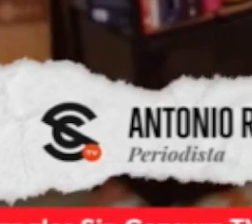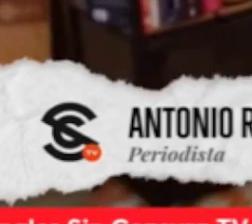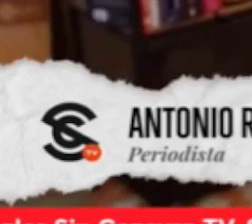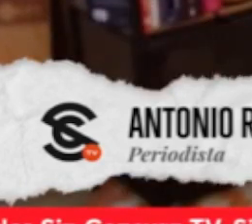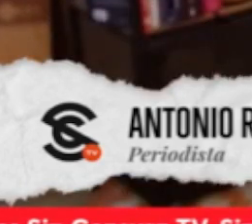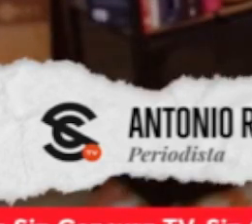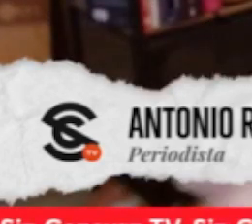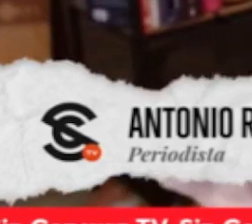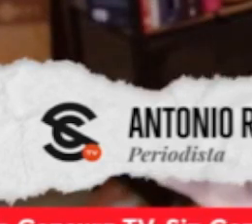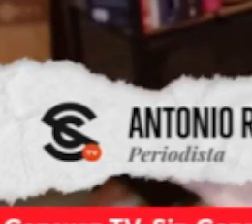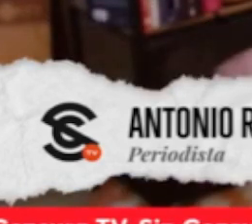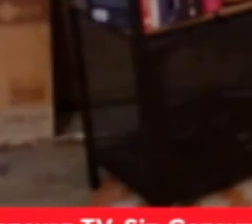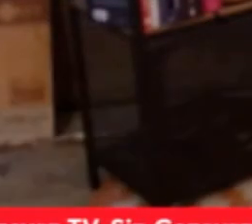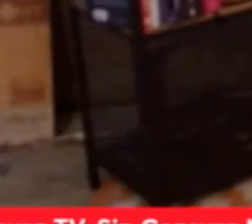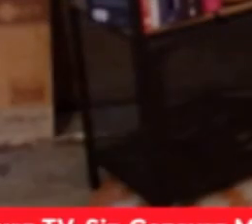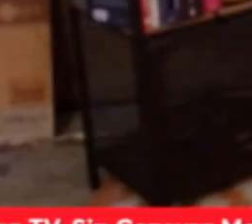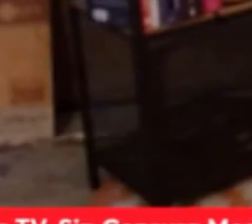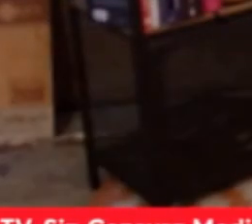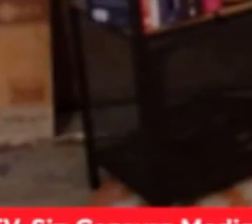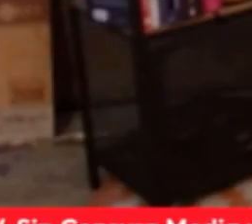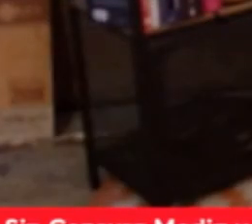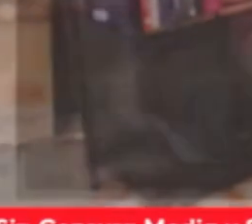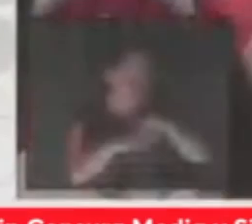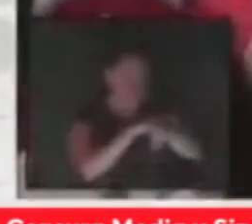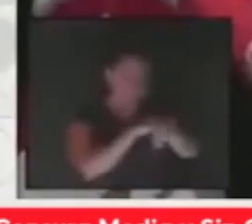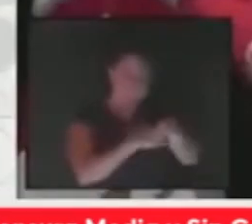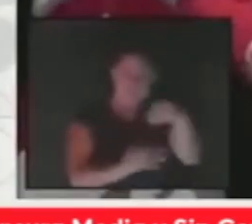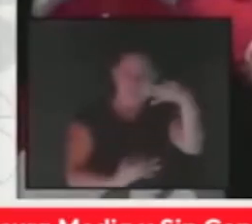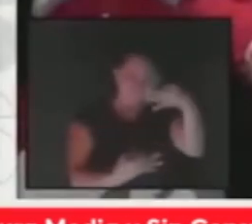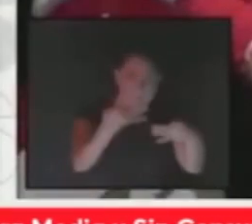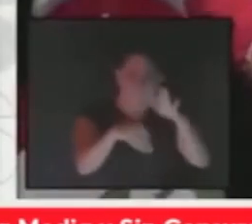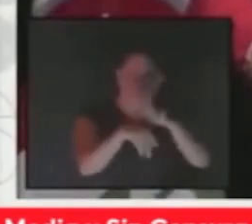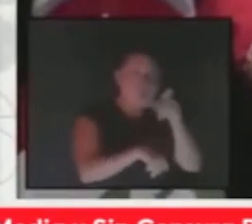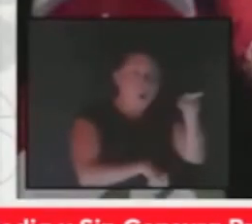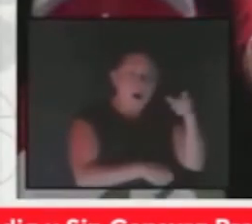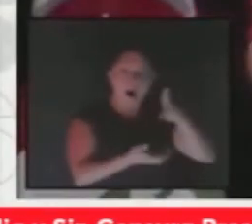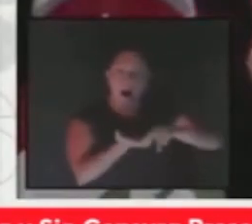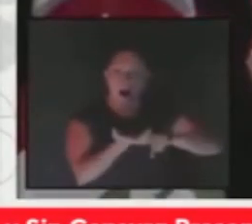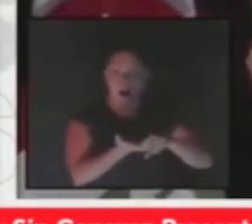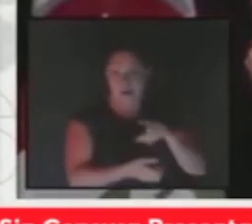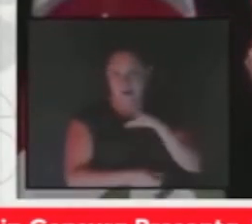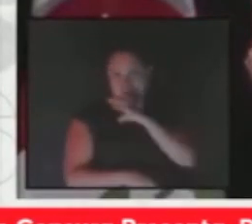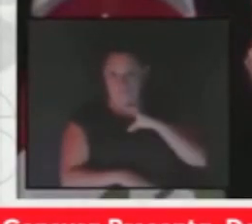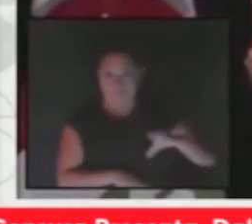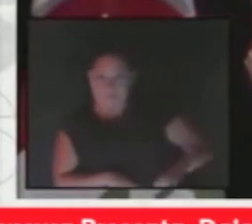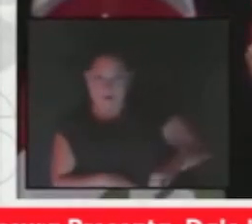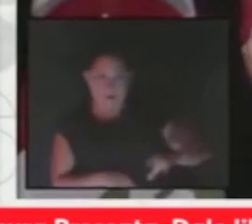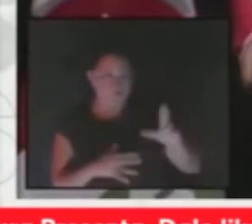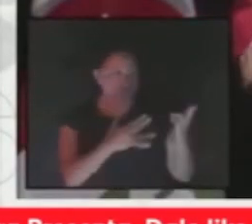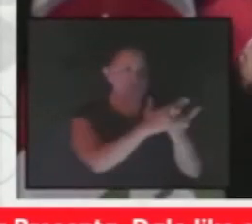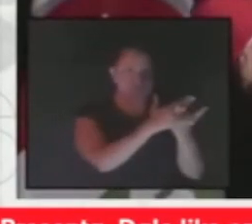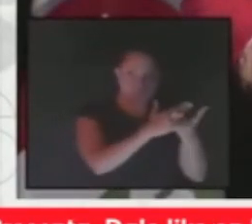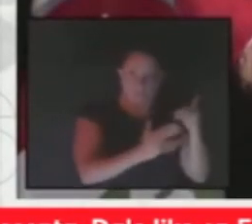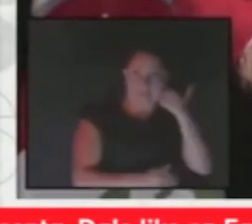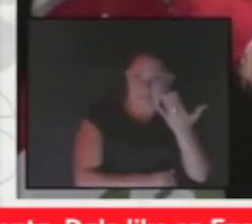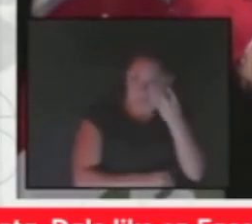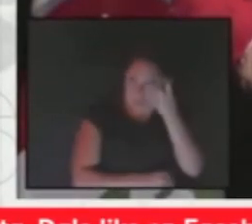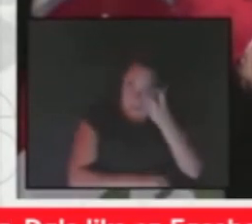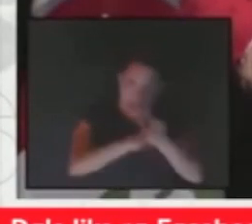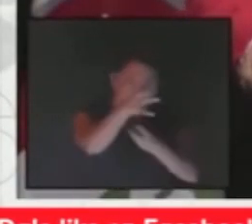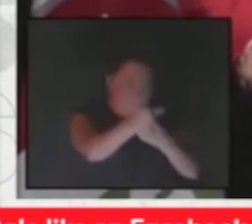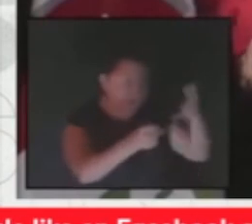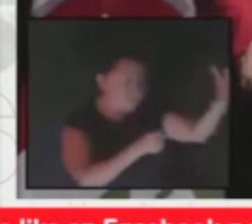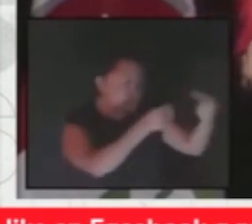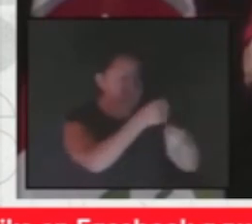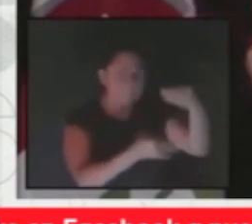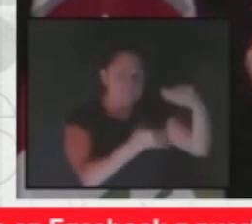Alito Moreno. No se va a concretar. No va a llegar. Va a ser primero la caída del PRI. Hay